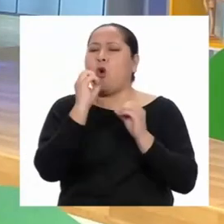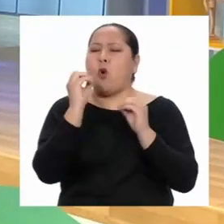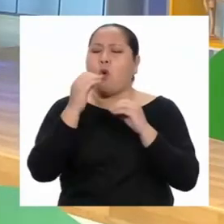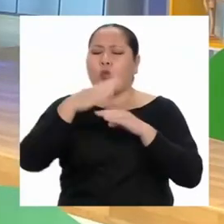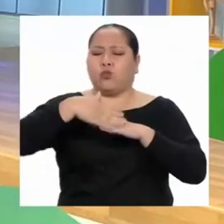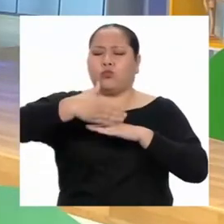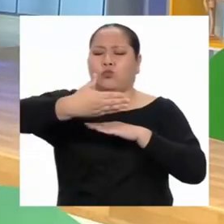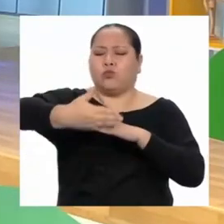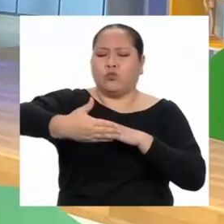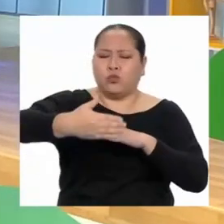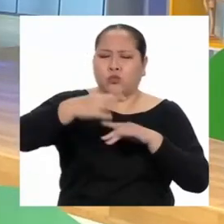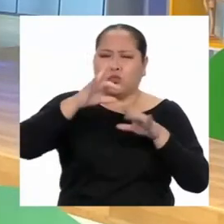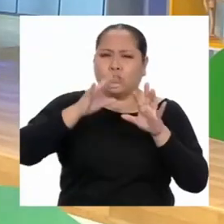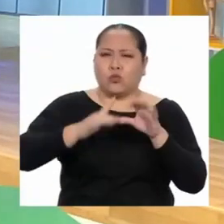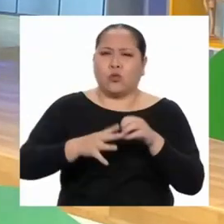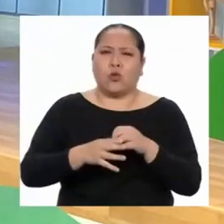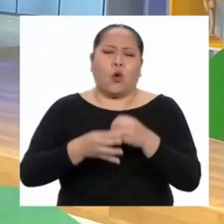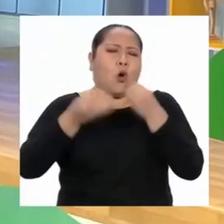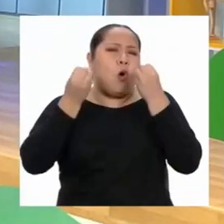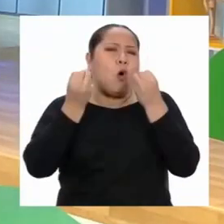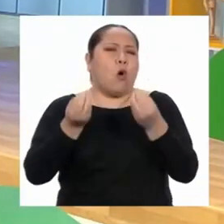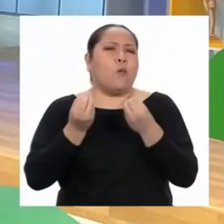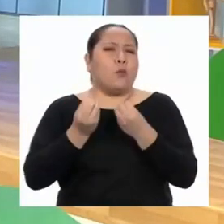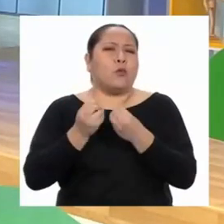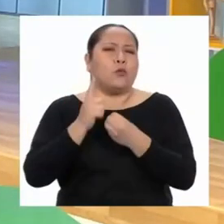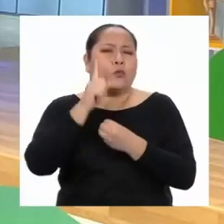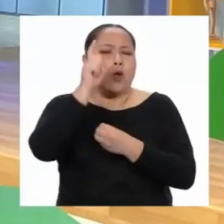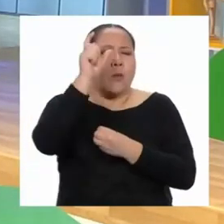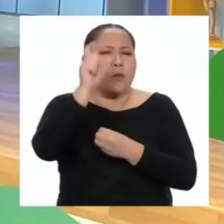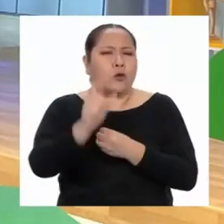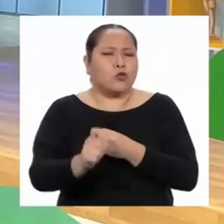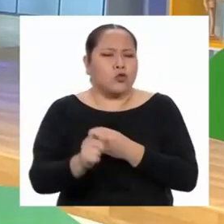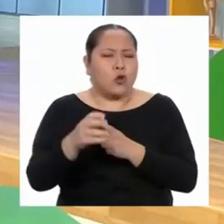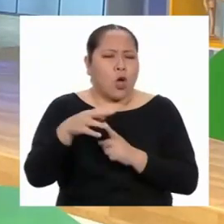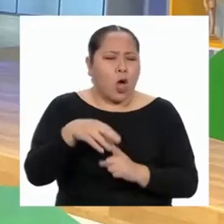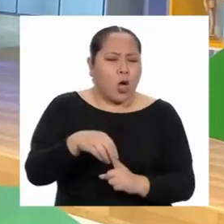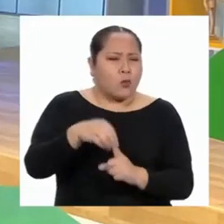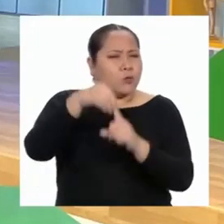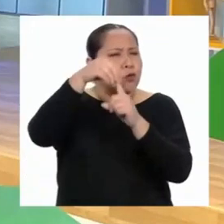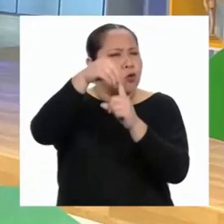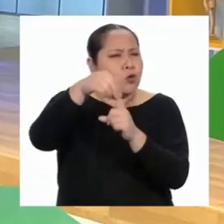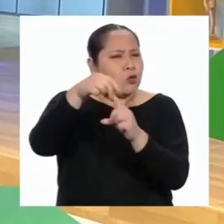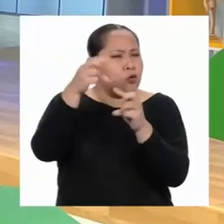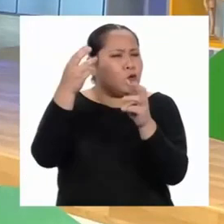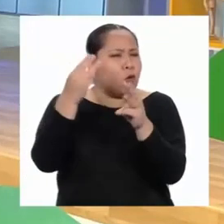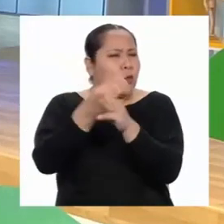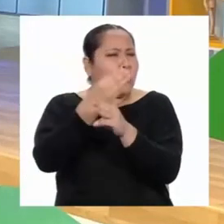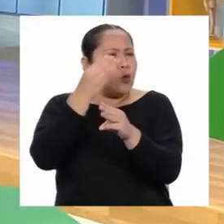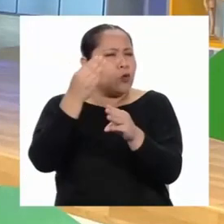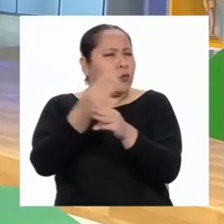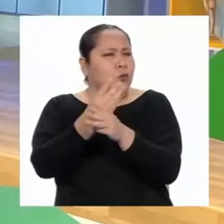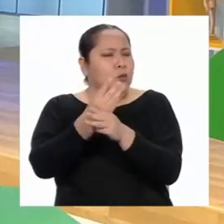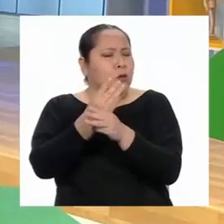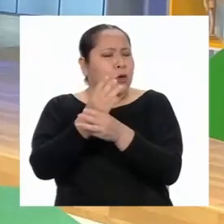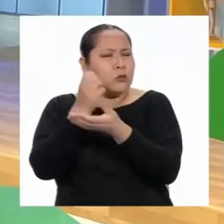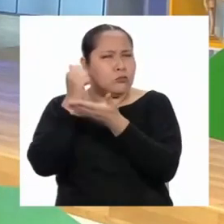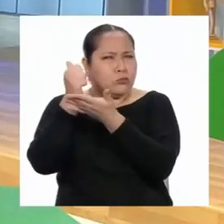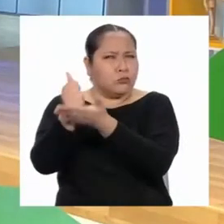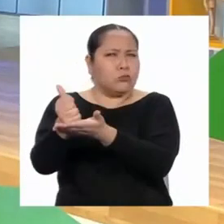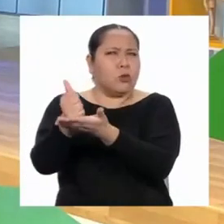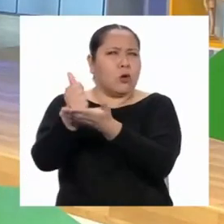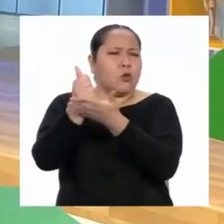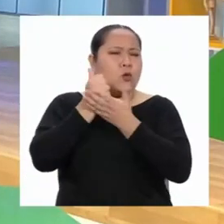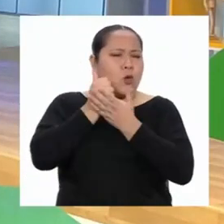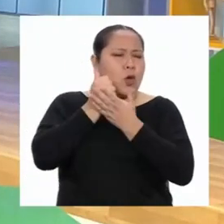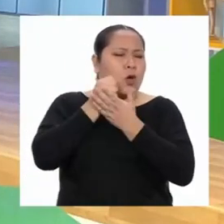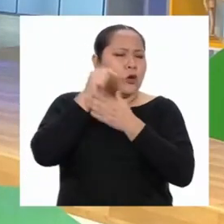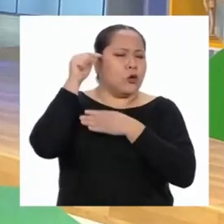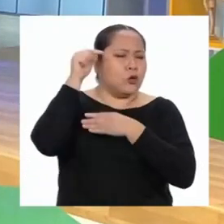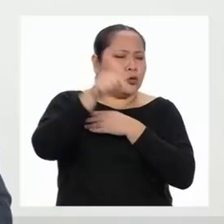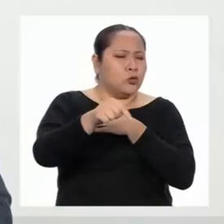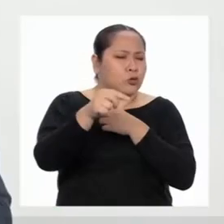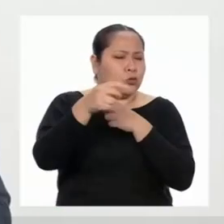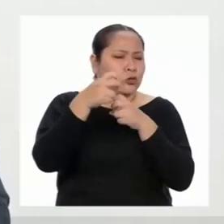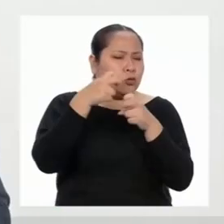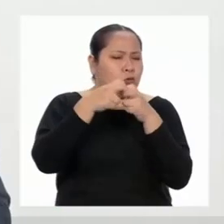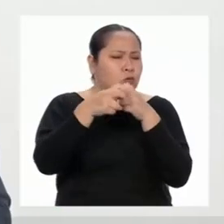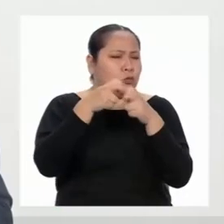computadoras, ¿cómo alguien especialista en matemática nos puede ayudar a resolver esta